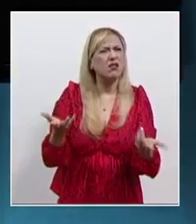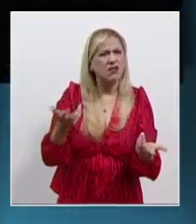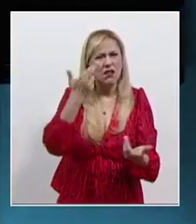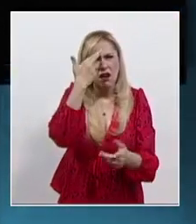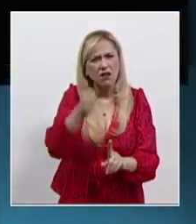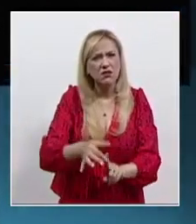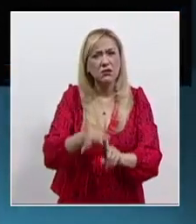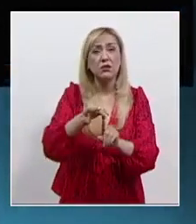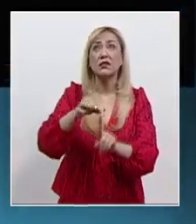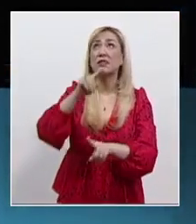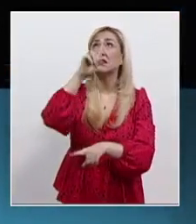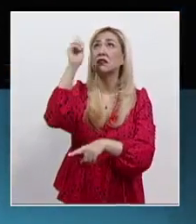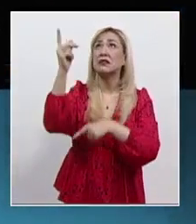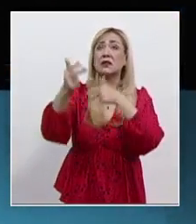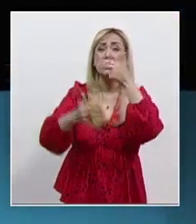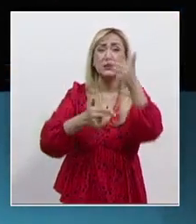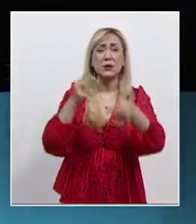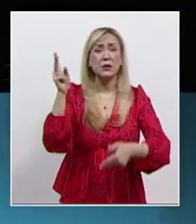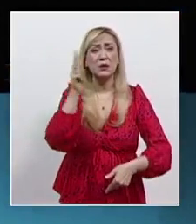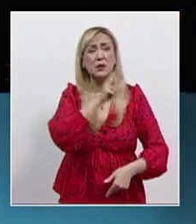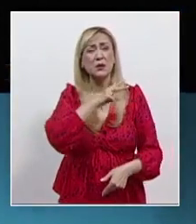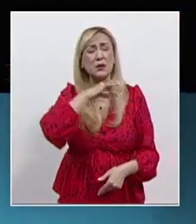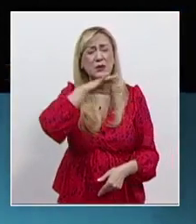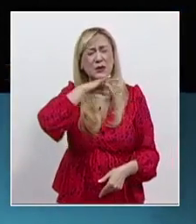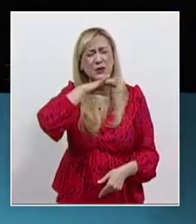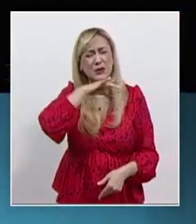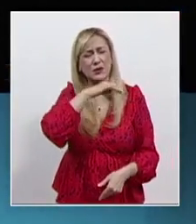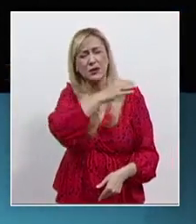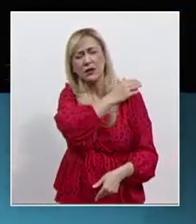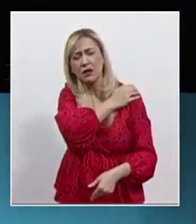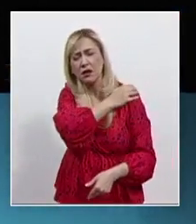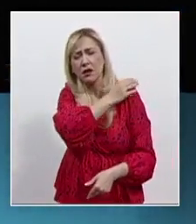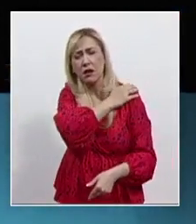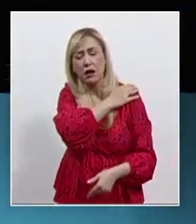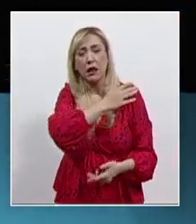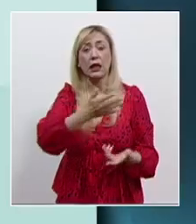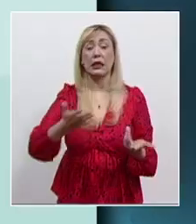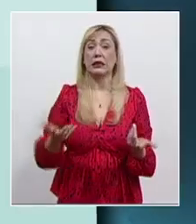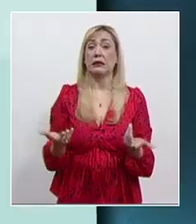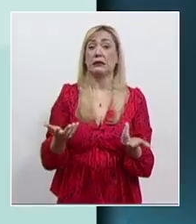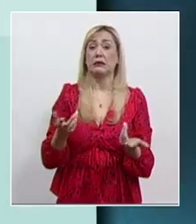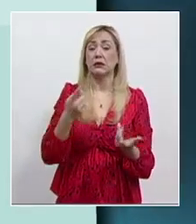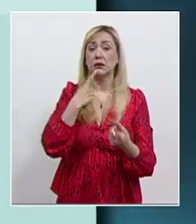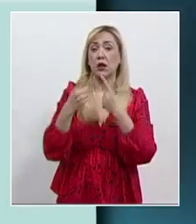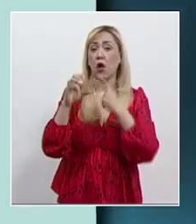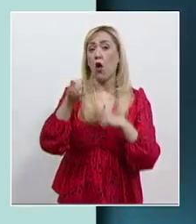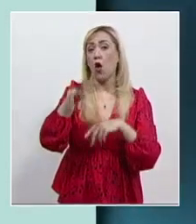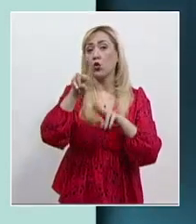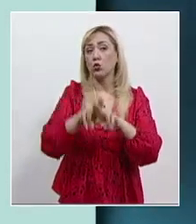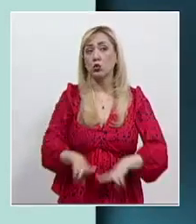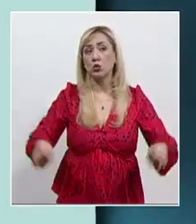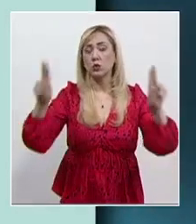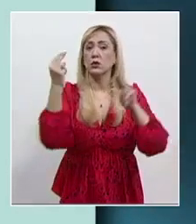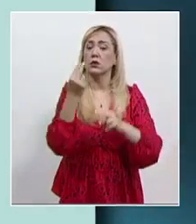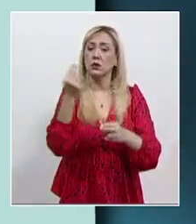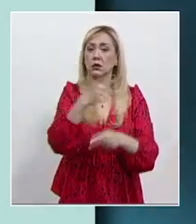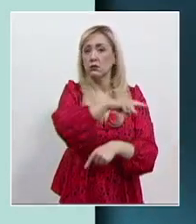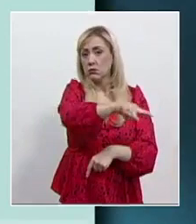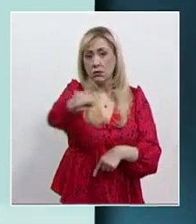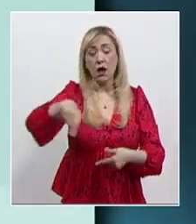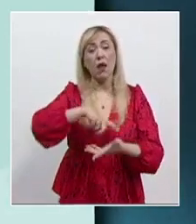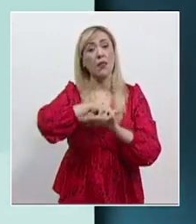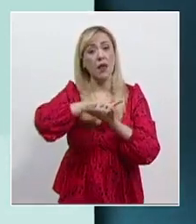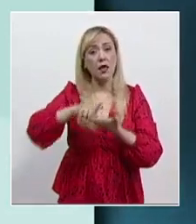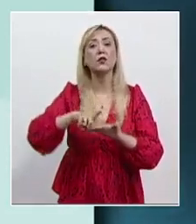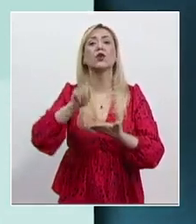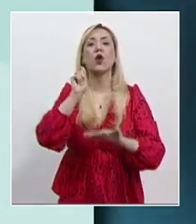situación, el relator especial de Naciones Unidas presentó un informe sobre el derecho a respirar aire puro, que la Unidad General de Conocimiento Científico